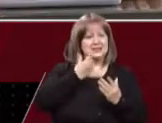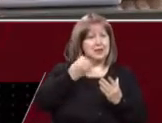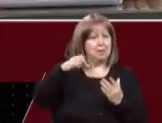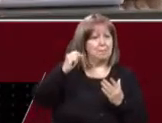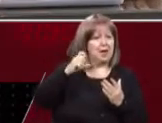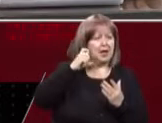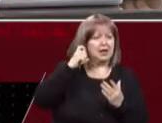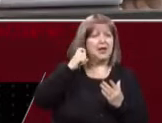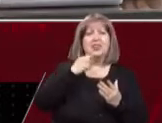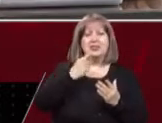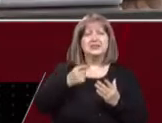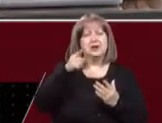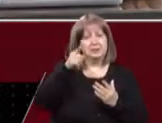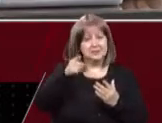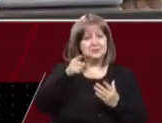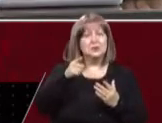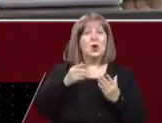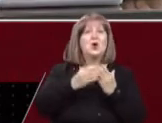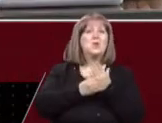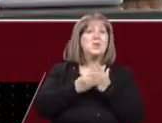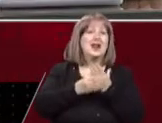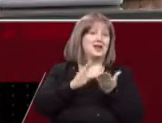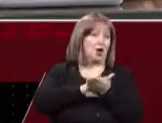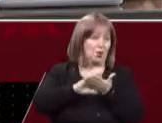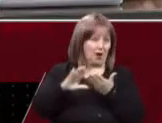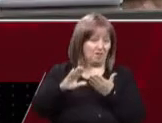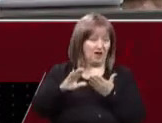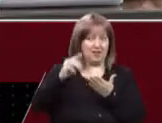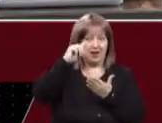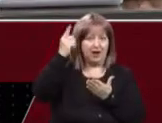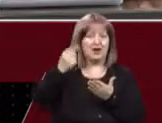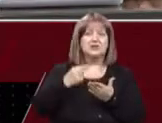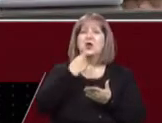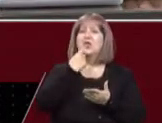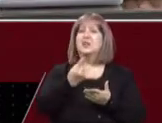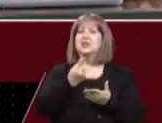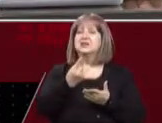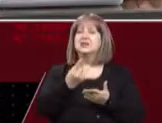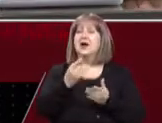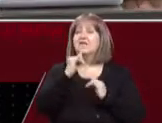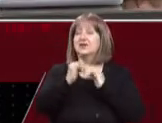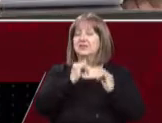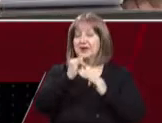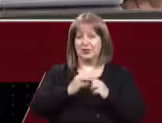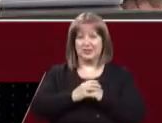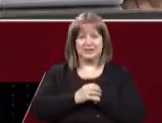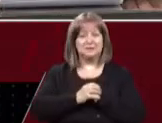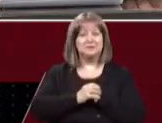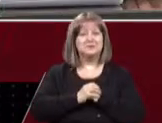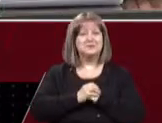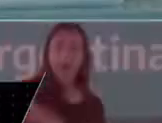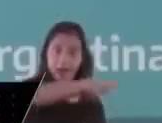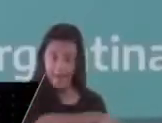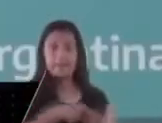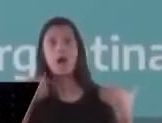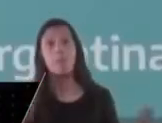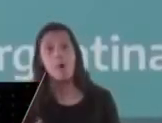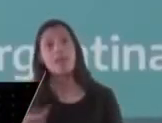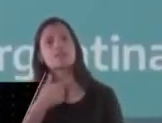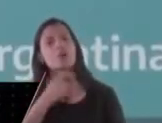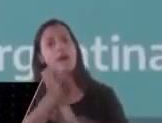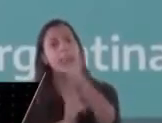quien deberá rubricar este beneficio. Ella está en esto y daba estos detalles. Por eso hablamos